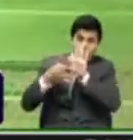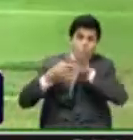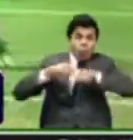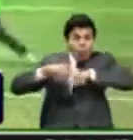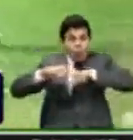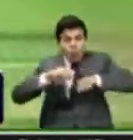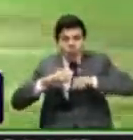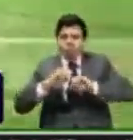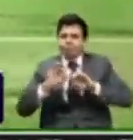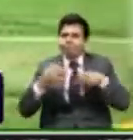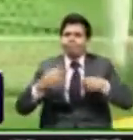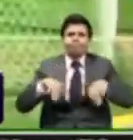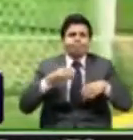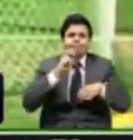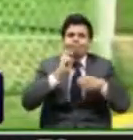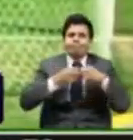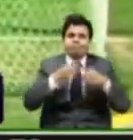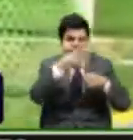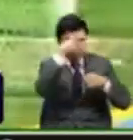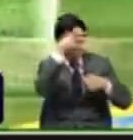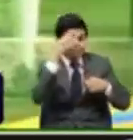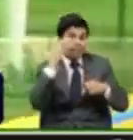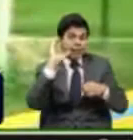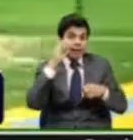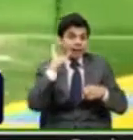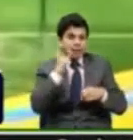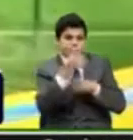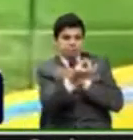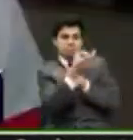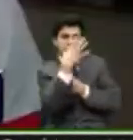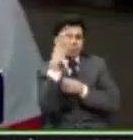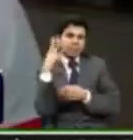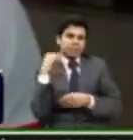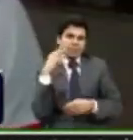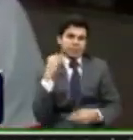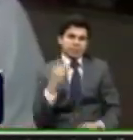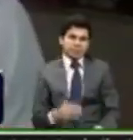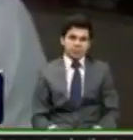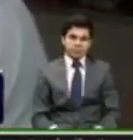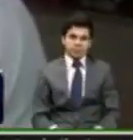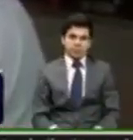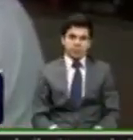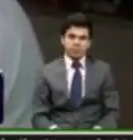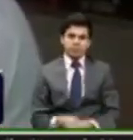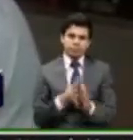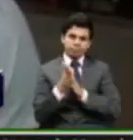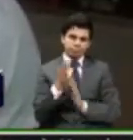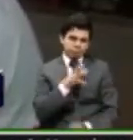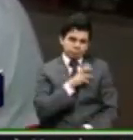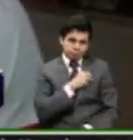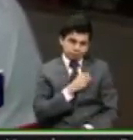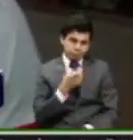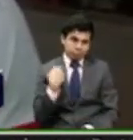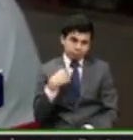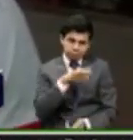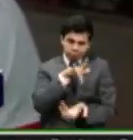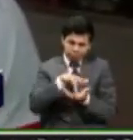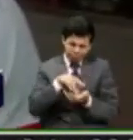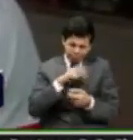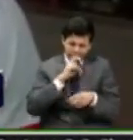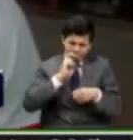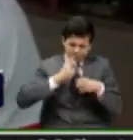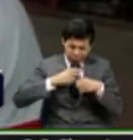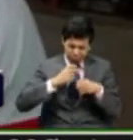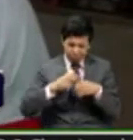hacer ante la experiencia de los futbolistas caldenses. Triste por el resultado,